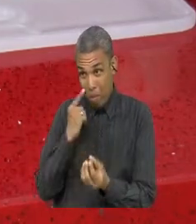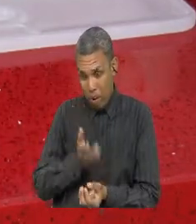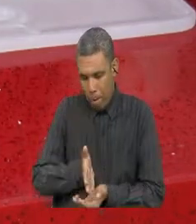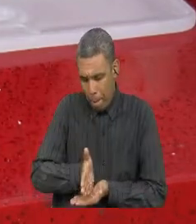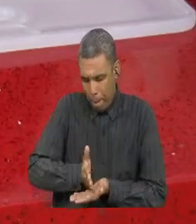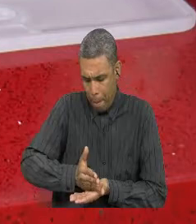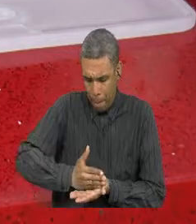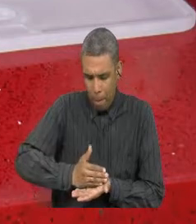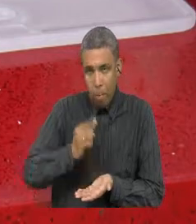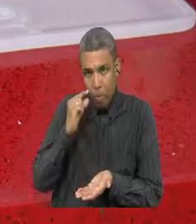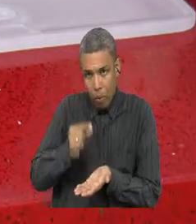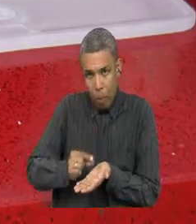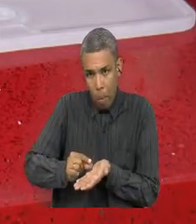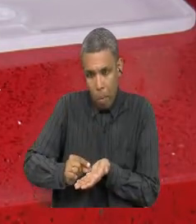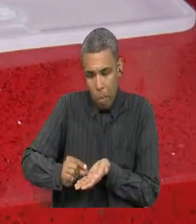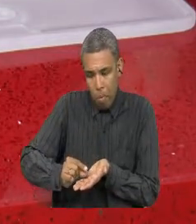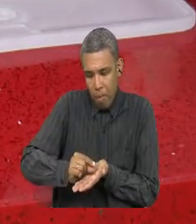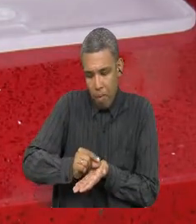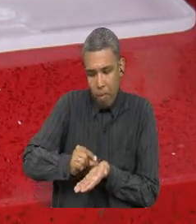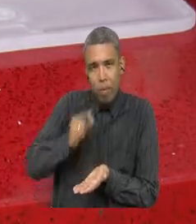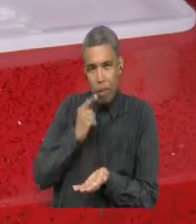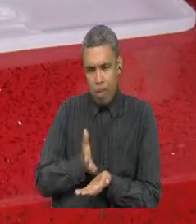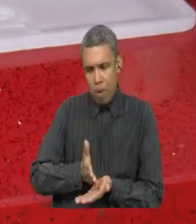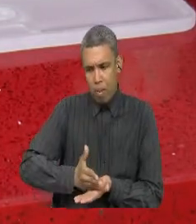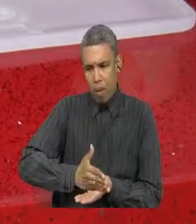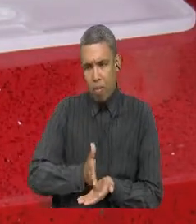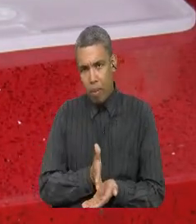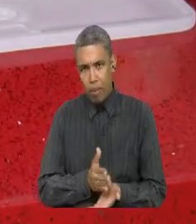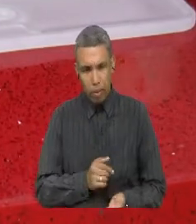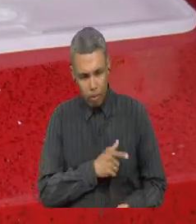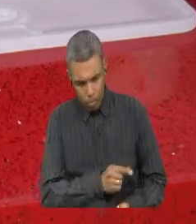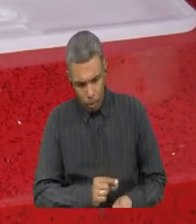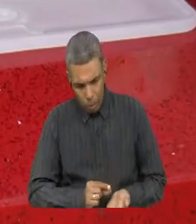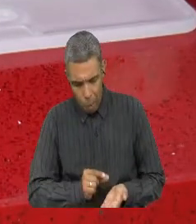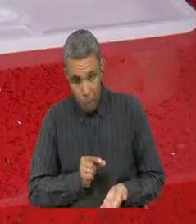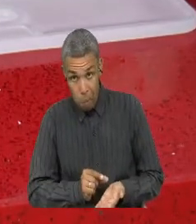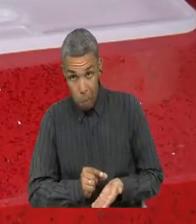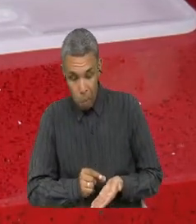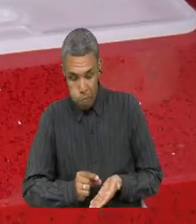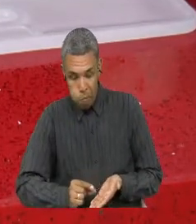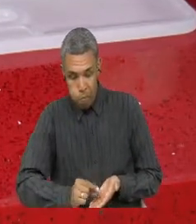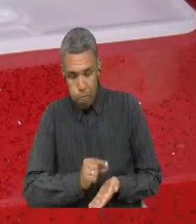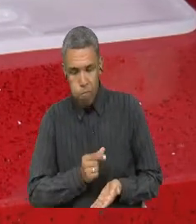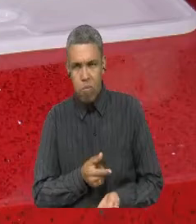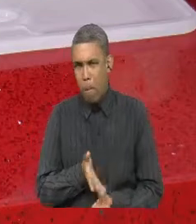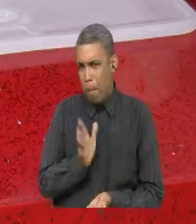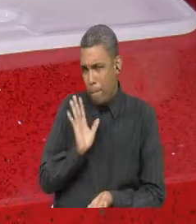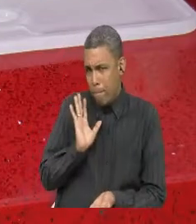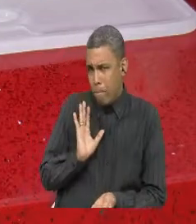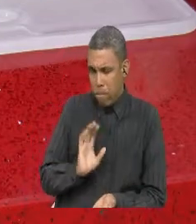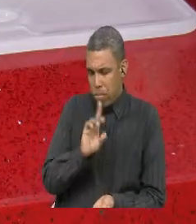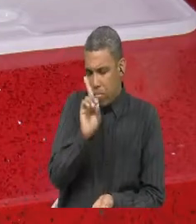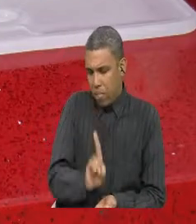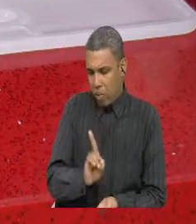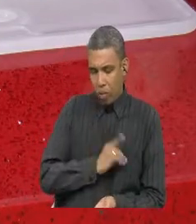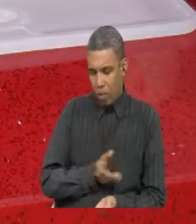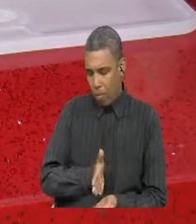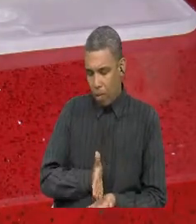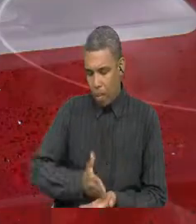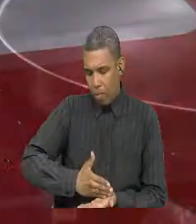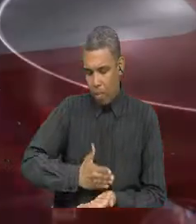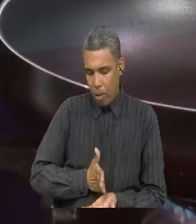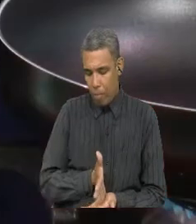siempre grandecitos, ¿no es el tradicional cuadro que ya hemos picado en nuestra receta? No, ya este es más grandecito, igual los cortes pueden variar en las preparaciones. La